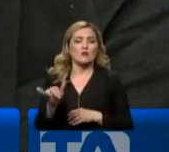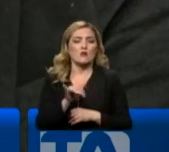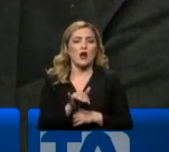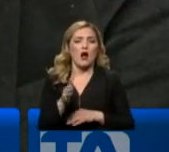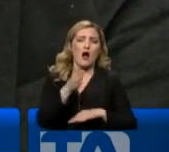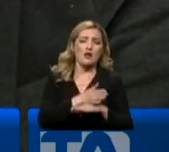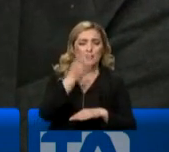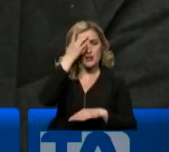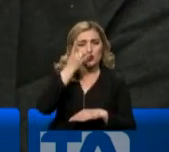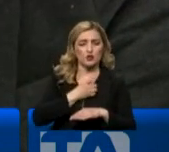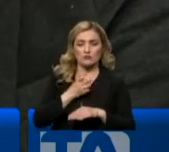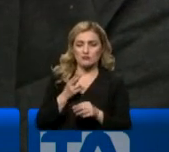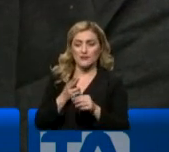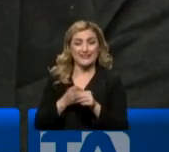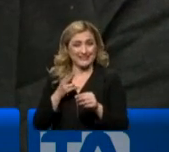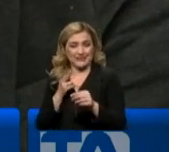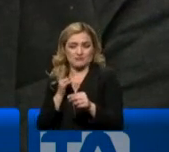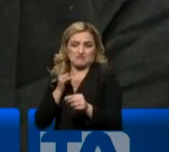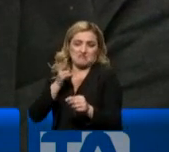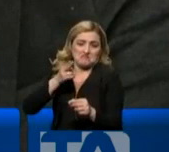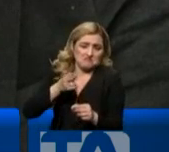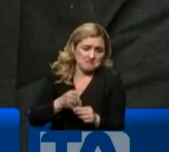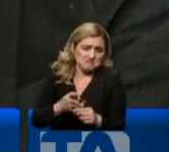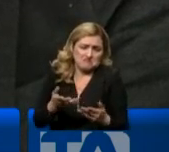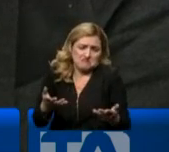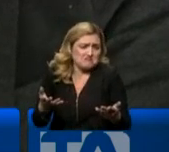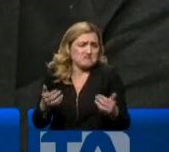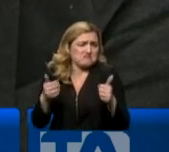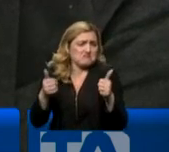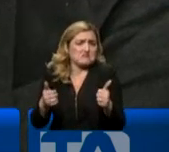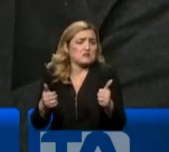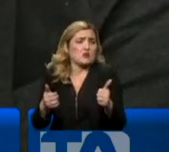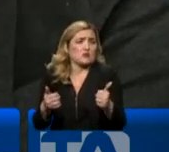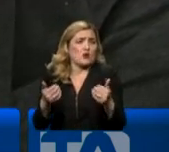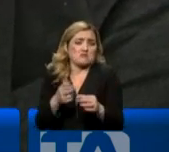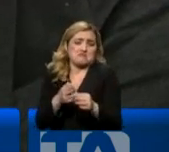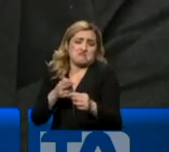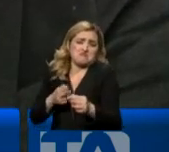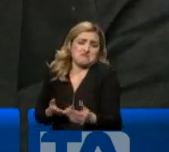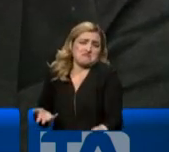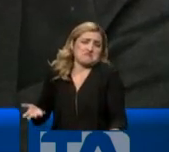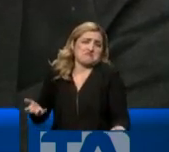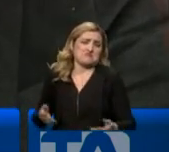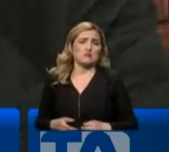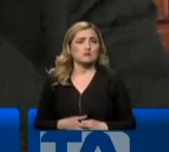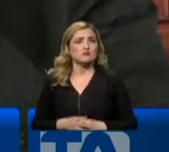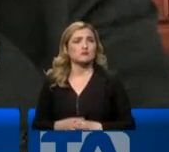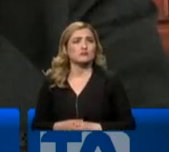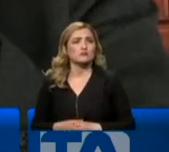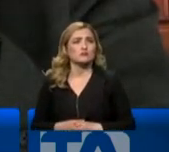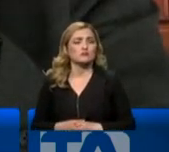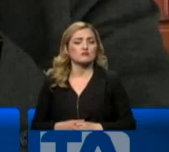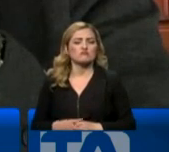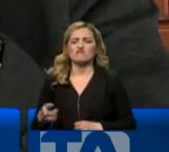OPEP, decidimos ese retorno sin beneficio de inventario. Y hoy estamos saliendo a la OPEP igualmente sin beneficio de inventario. La OPEP